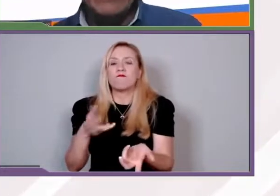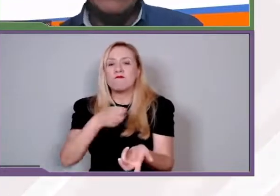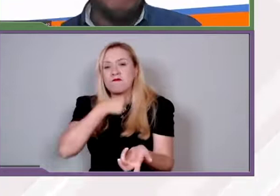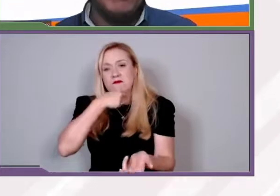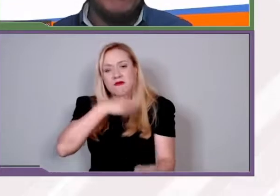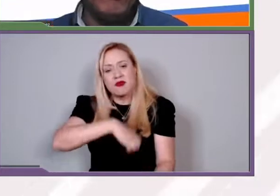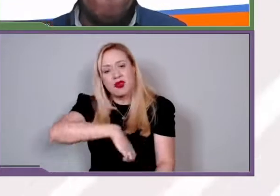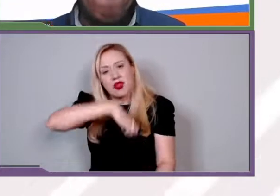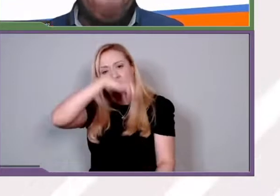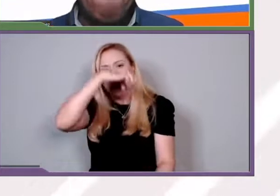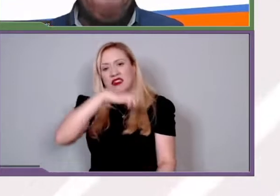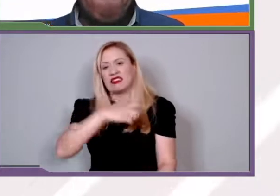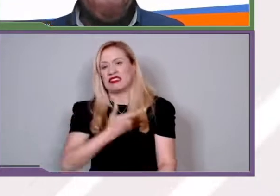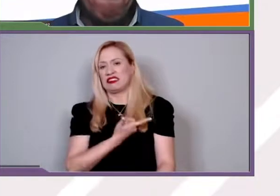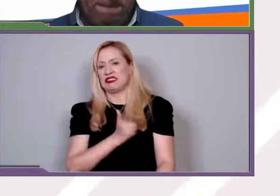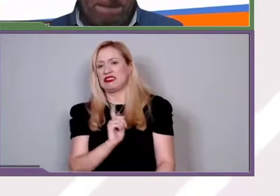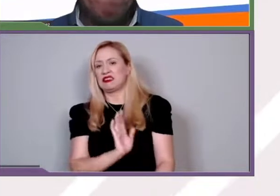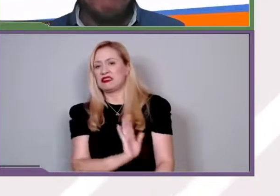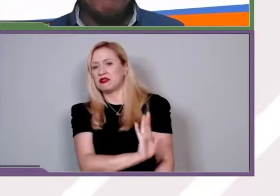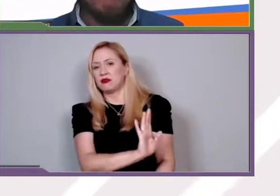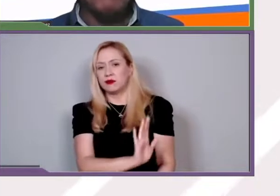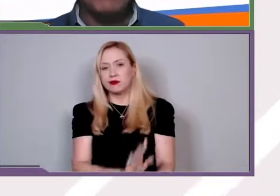y al envejecimiento.